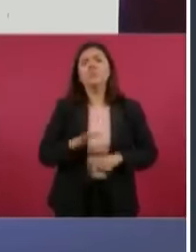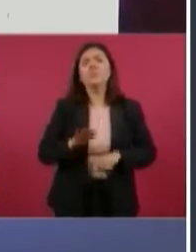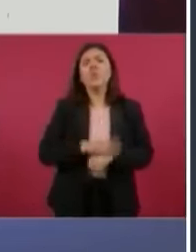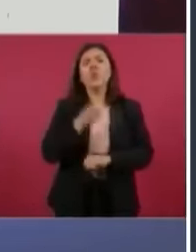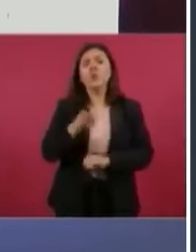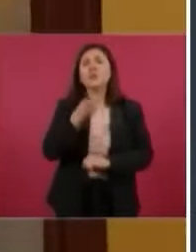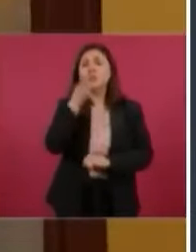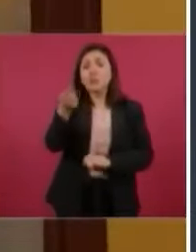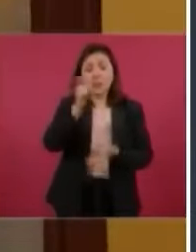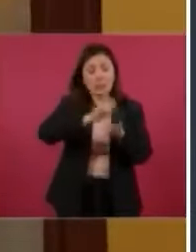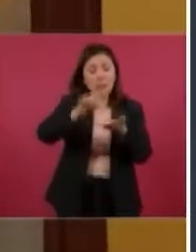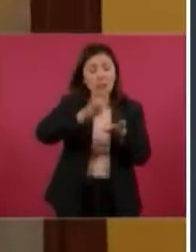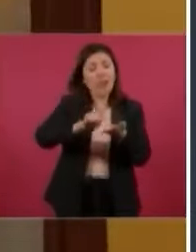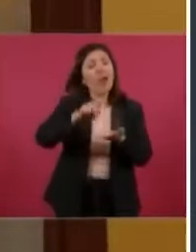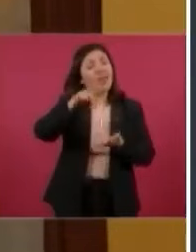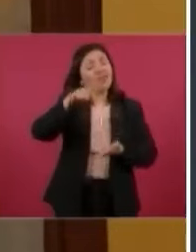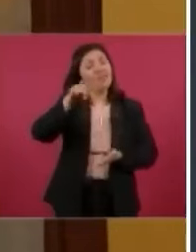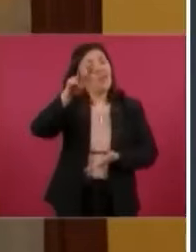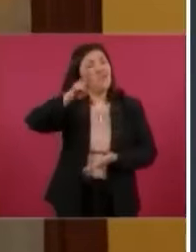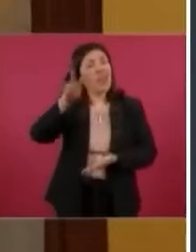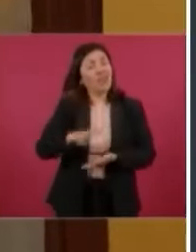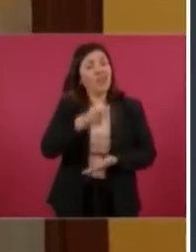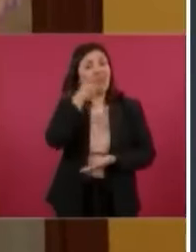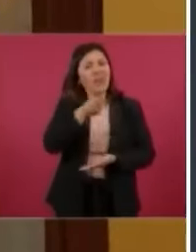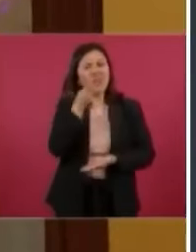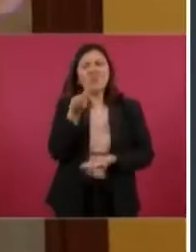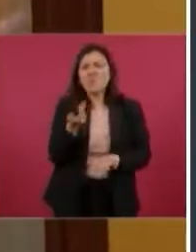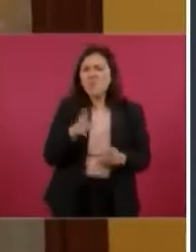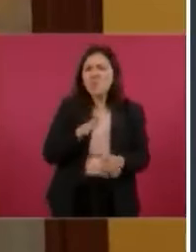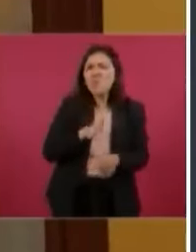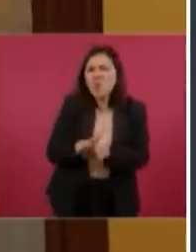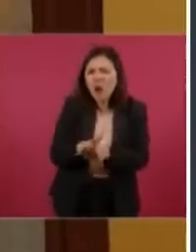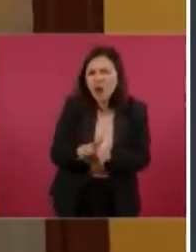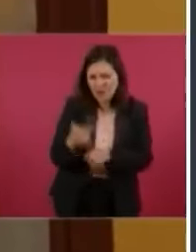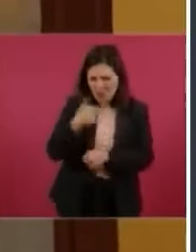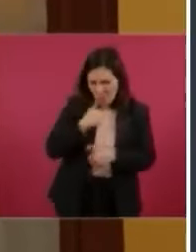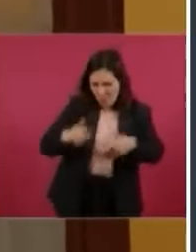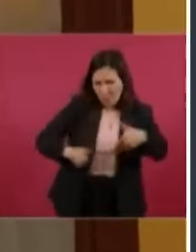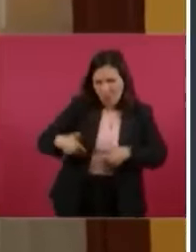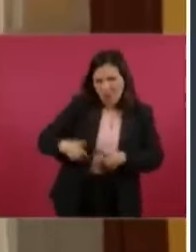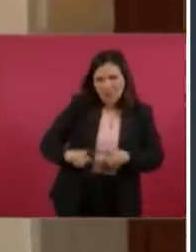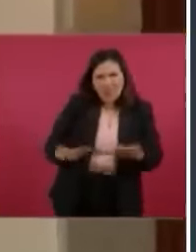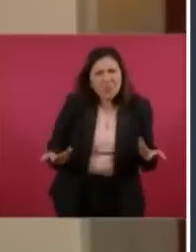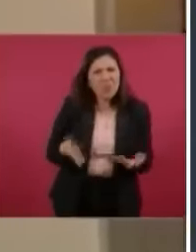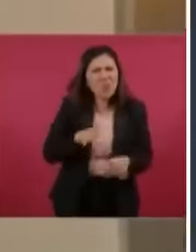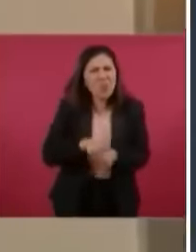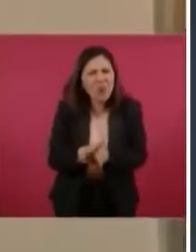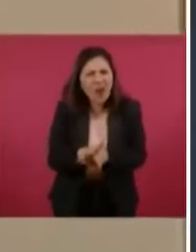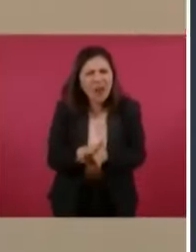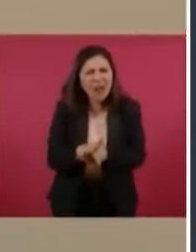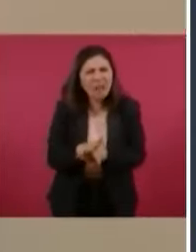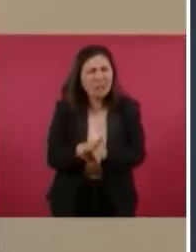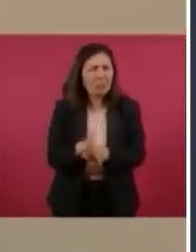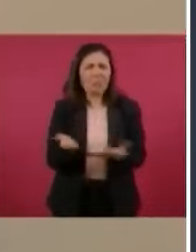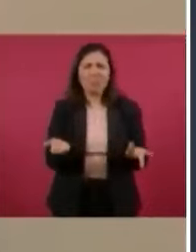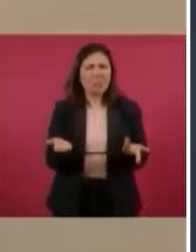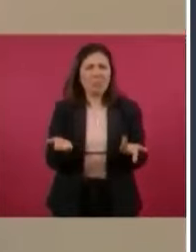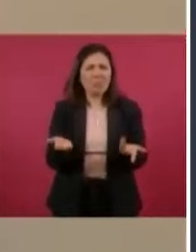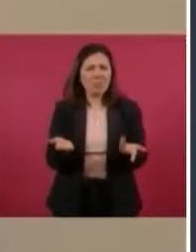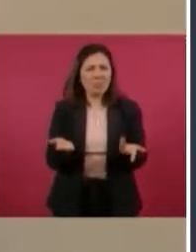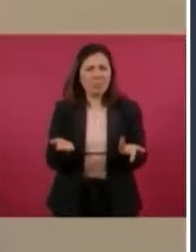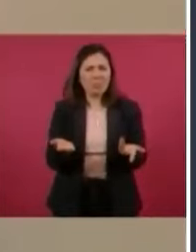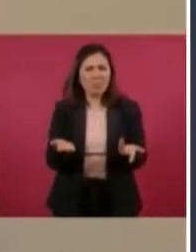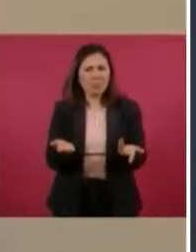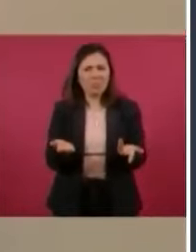con el llamado Cártel de Sinaloa la investigación fue desechada por falta de pruebas